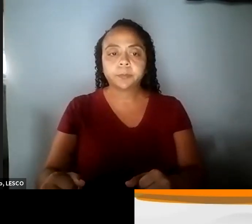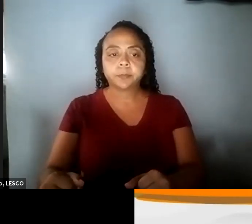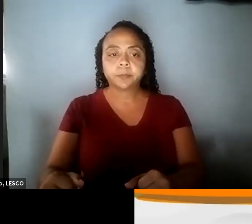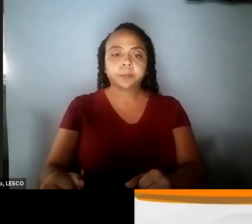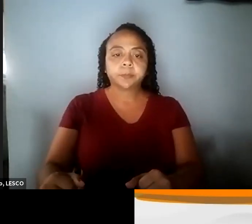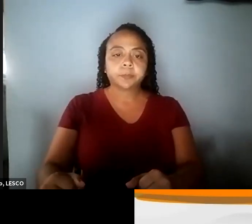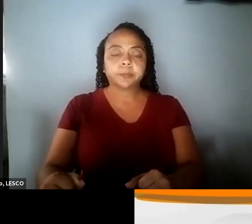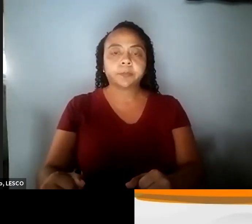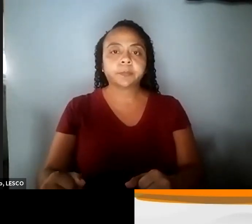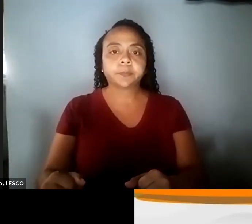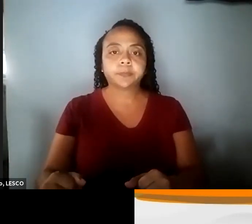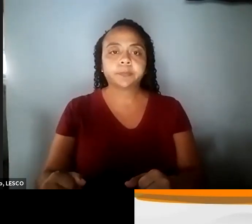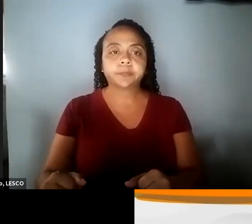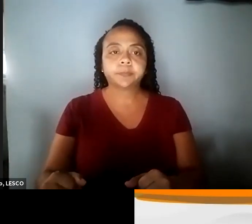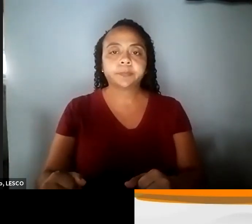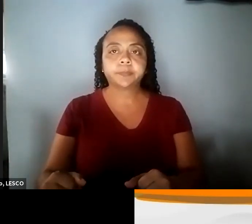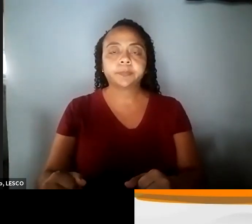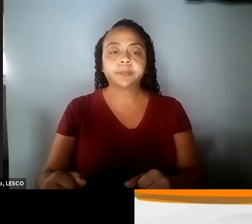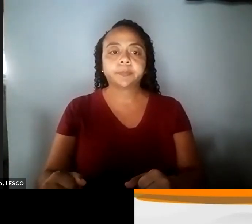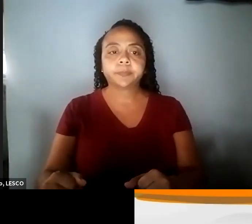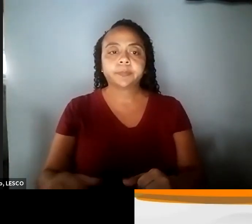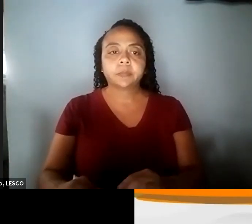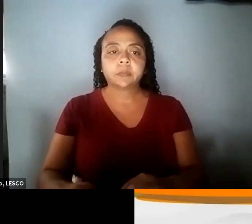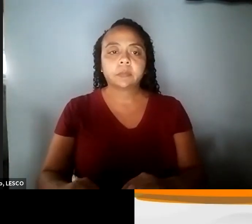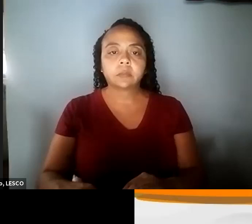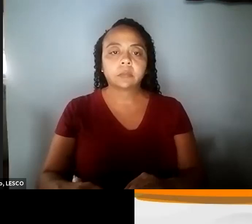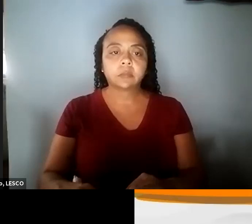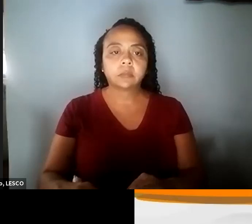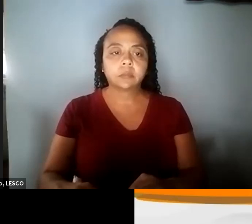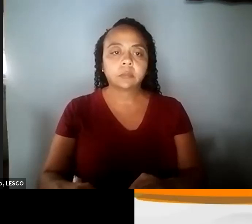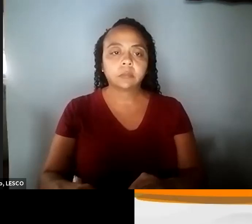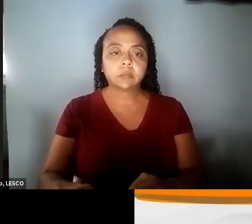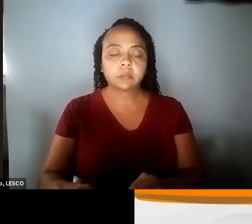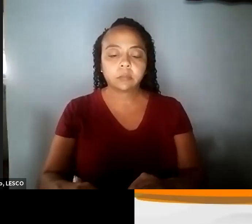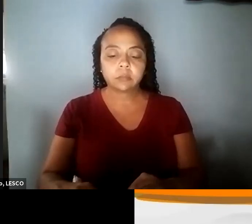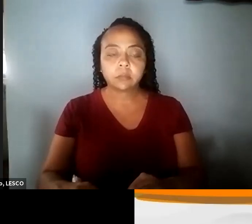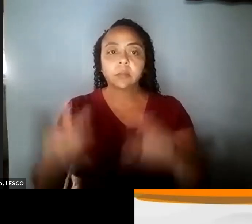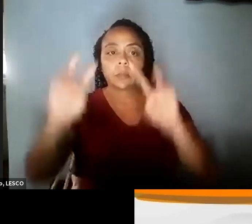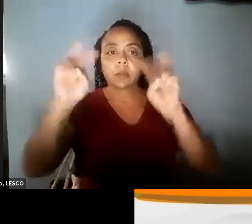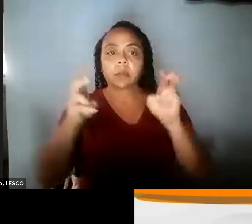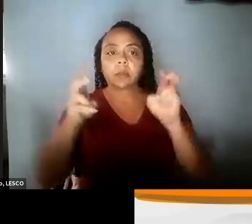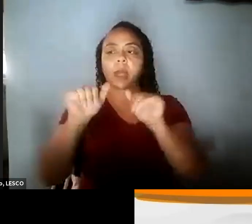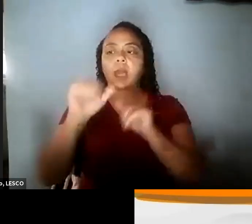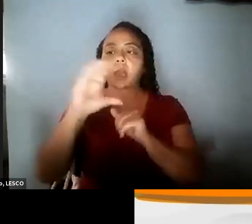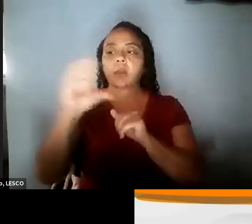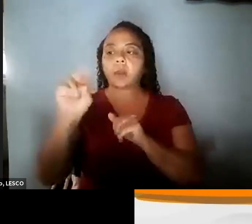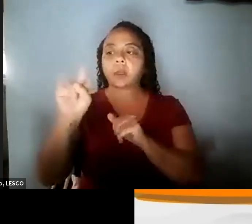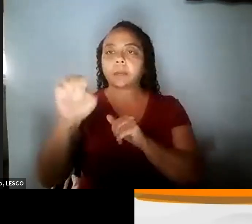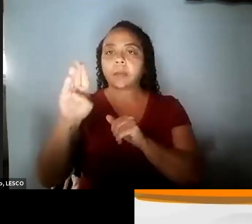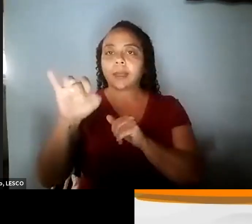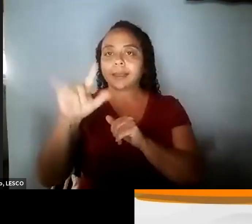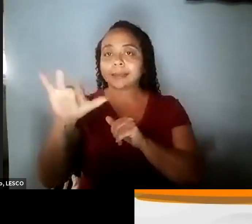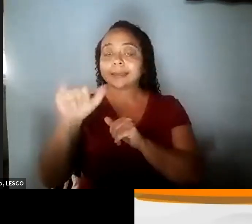vayan atinada a la realidad de nuestra región buscar un tema de contabilidad y de aquellas empresas que lo están